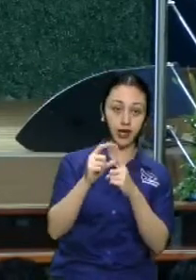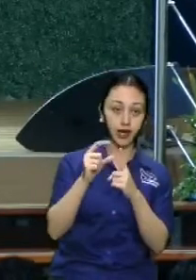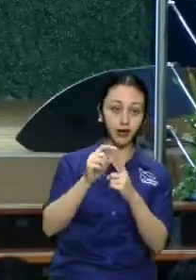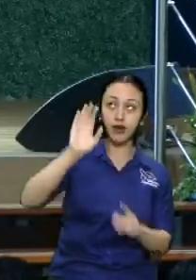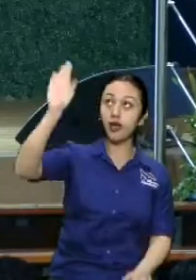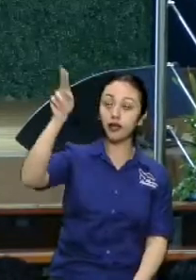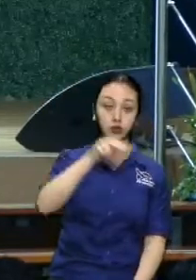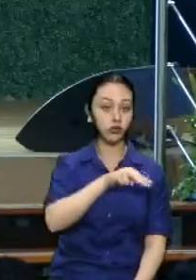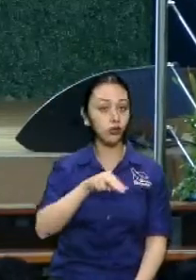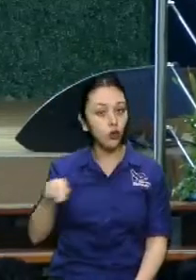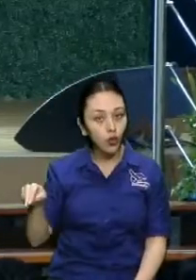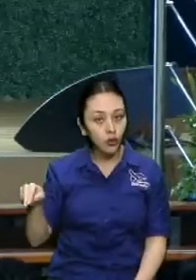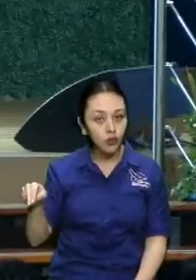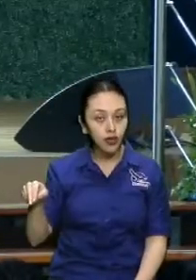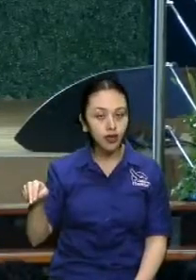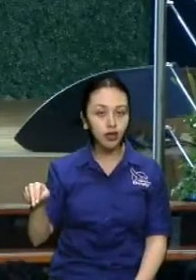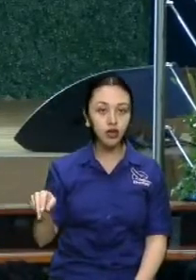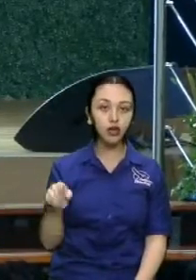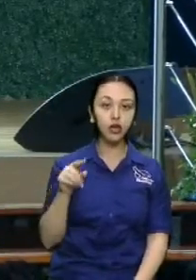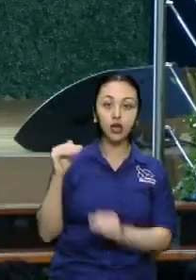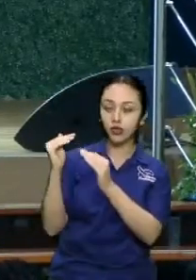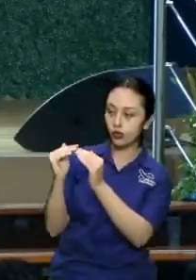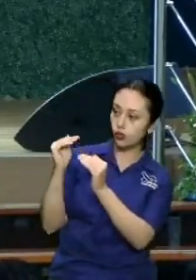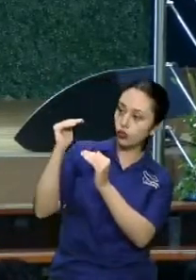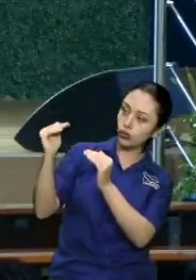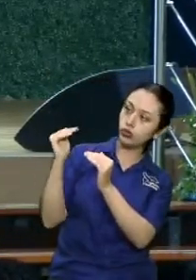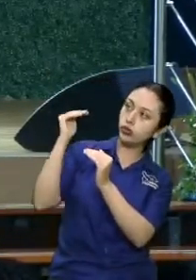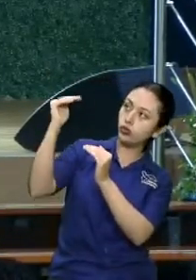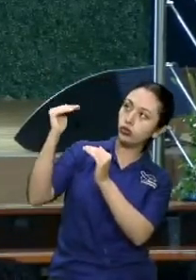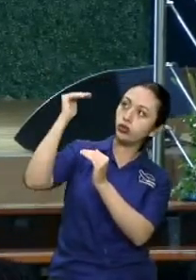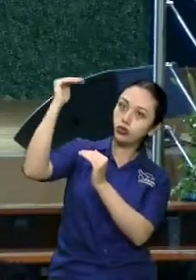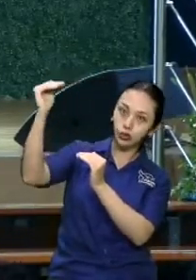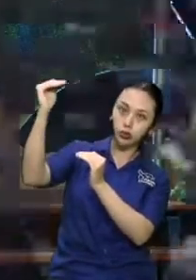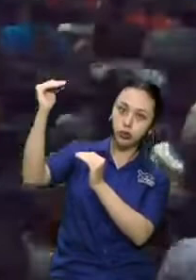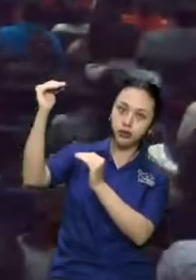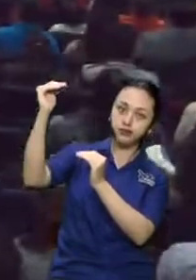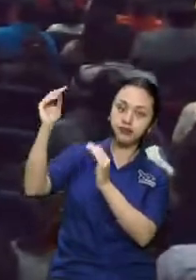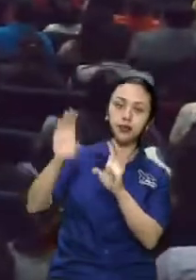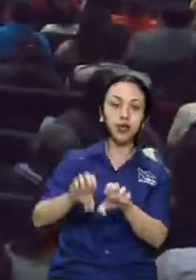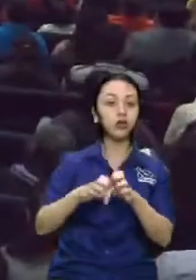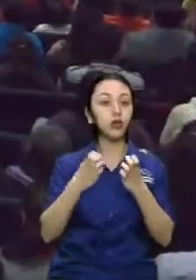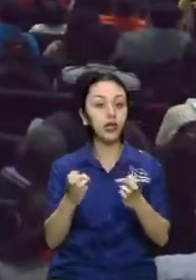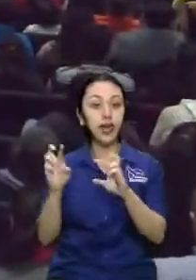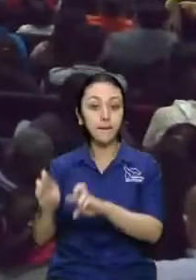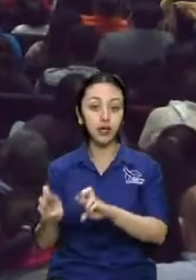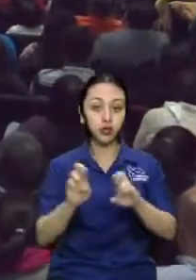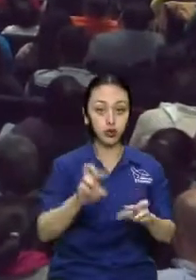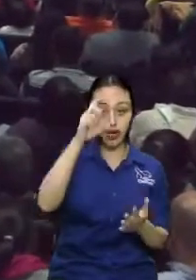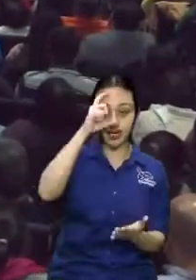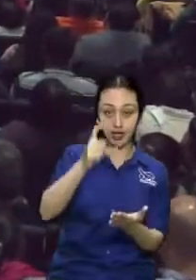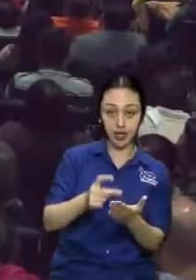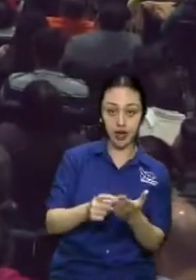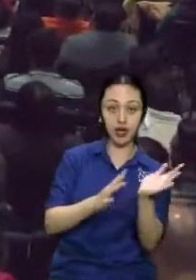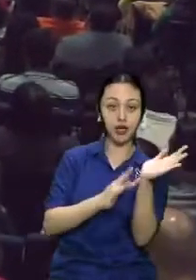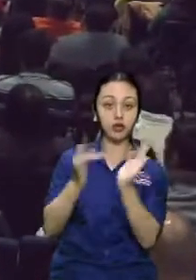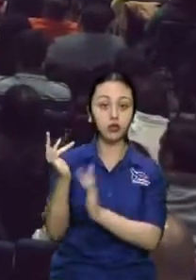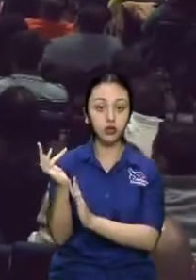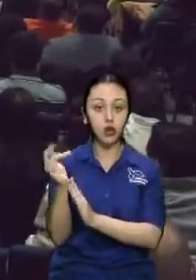nombre. O sea, es una escala más, es una escala más, es una escala más. Entonces, el que cree en mí va a hacer